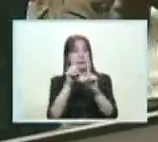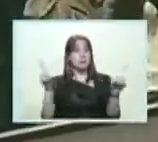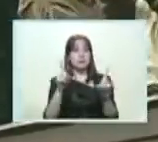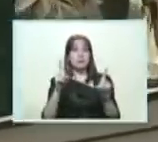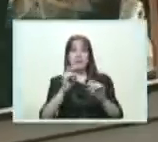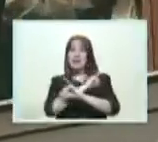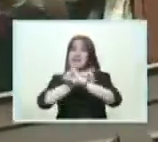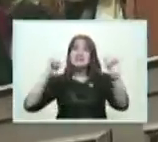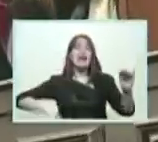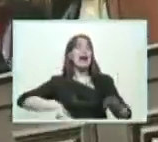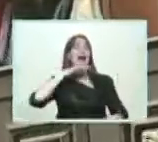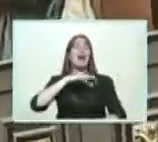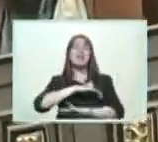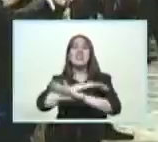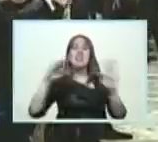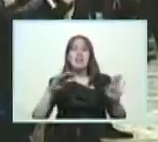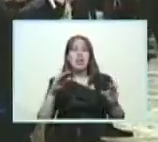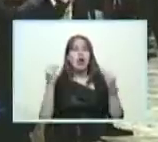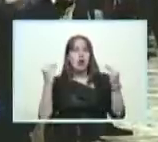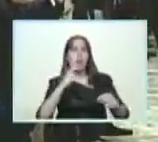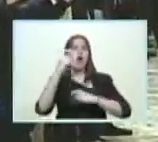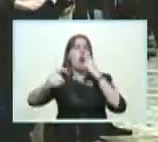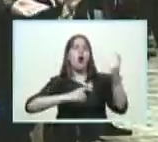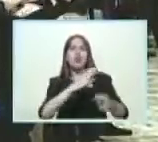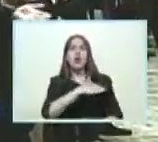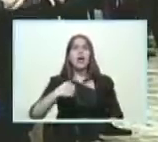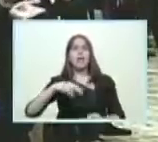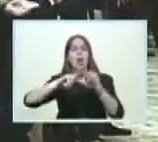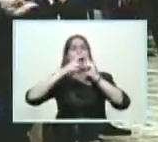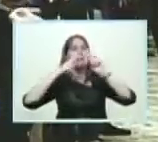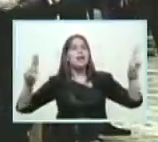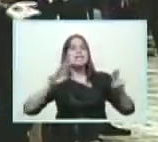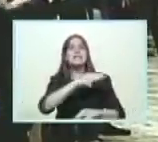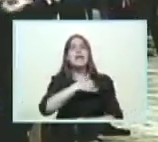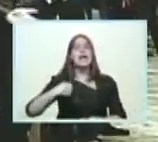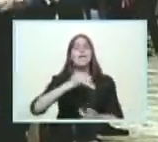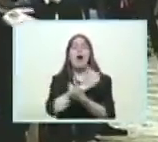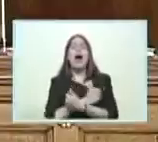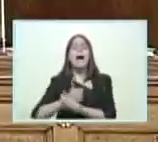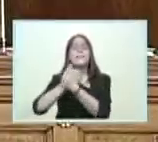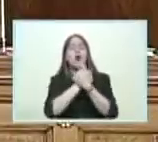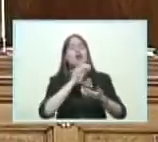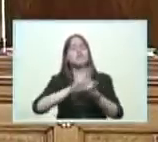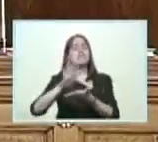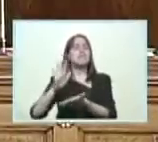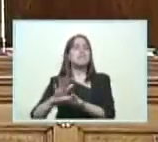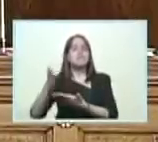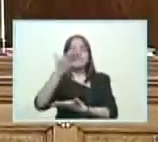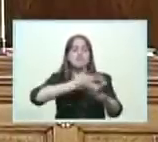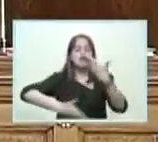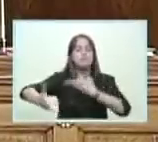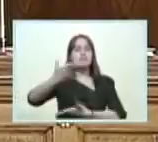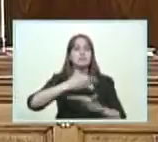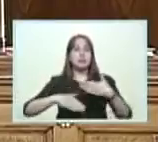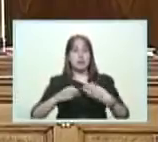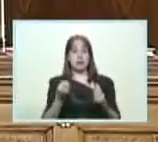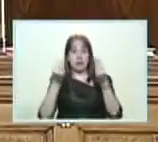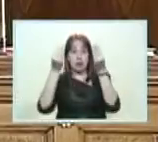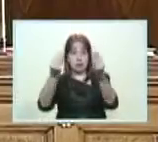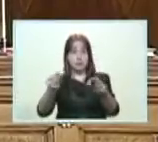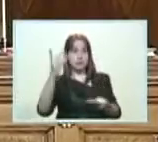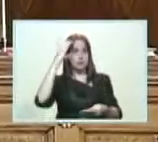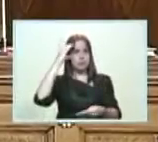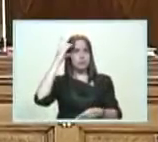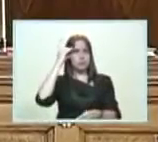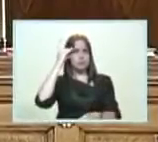ya basta de intolerancia. Queremos paz, queremos amor, queremos armonía. Se la entrego, doctora Delcy